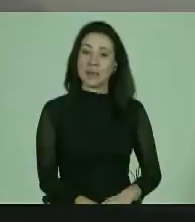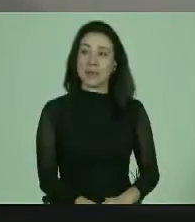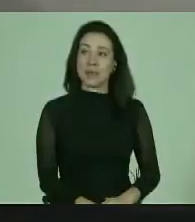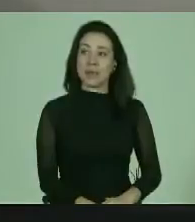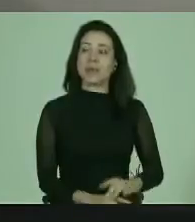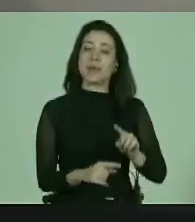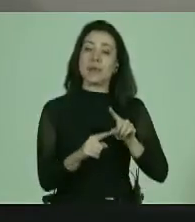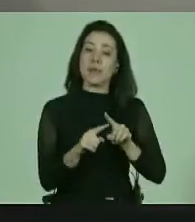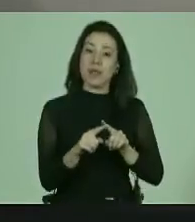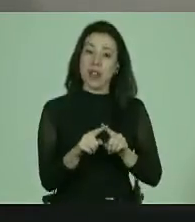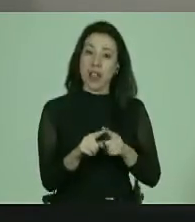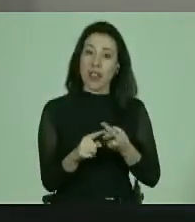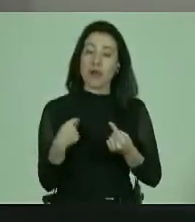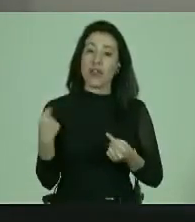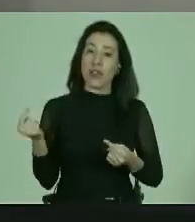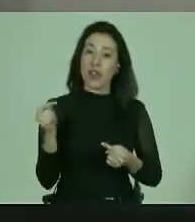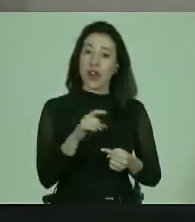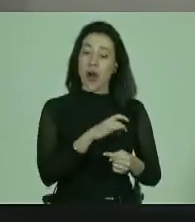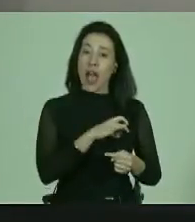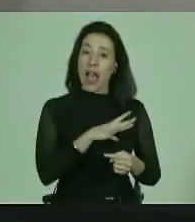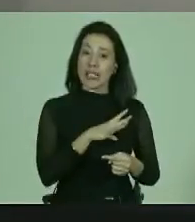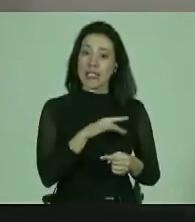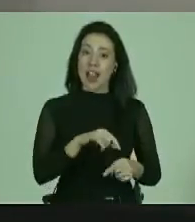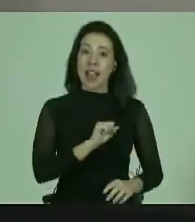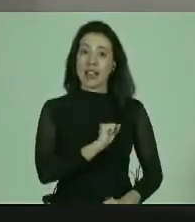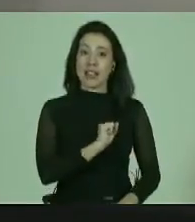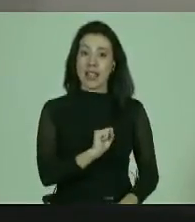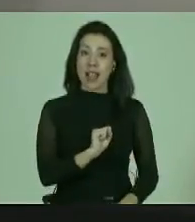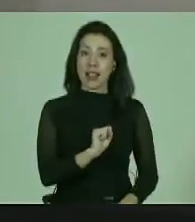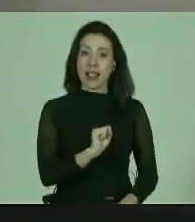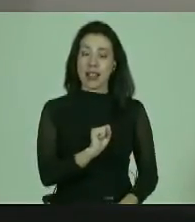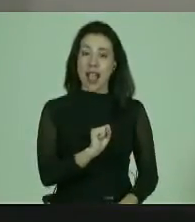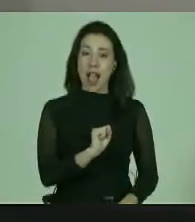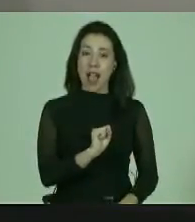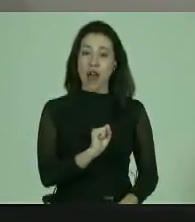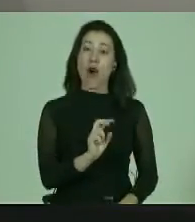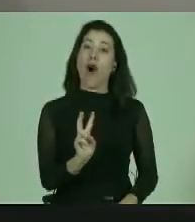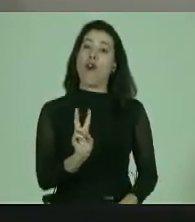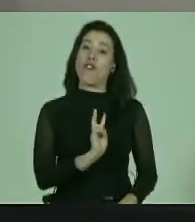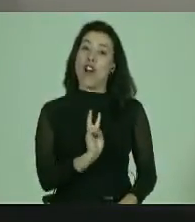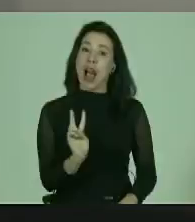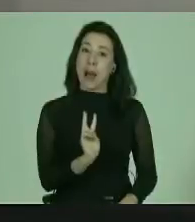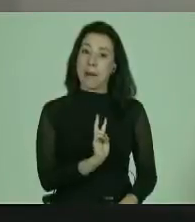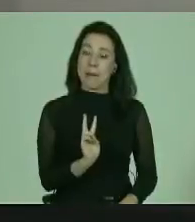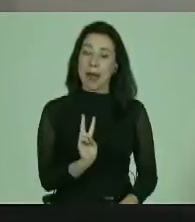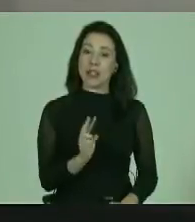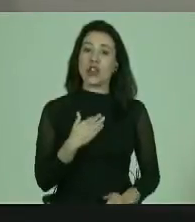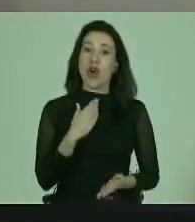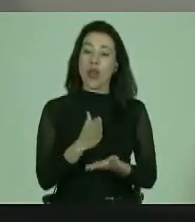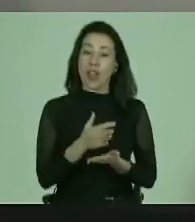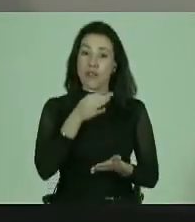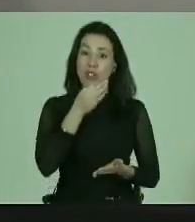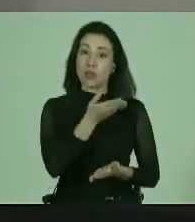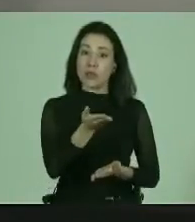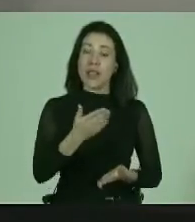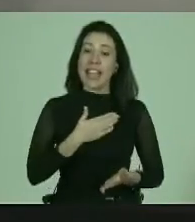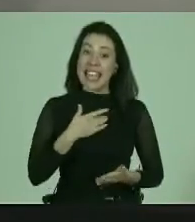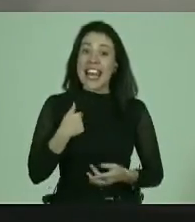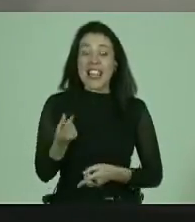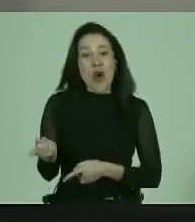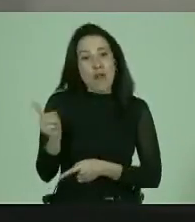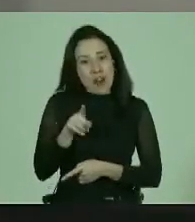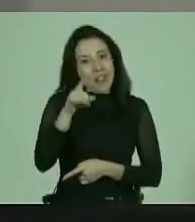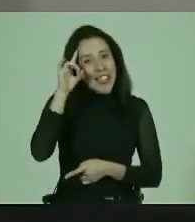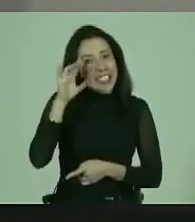una vez más he venido a chile una vez más de vida santiago una vez más al paraíso y debo decir que si ustedes quiere devuelva ya